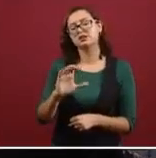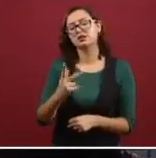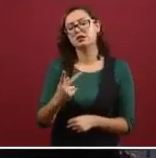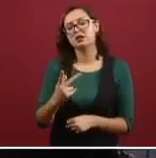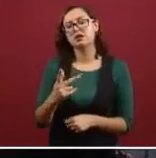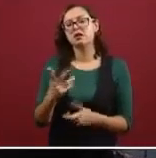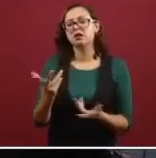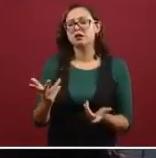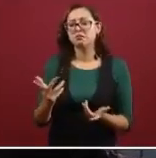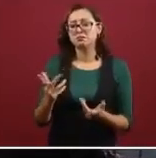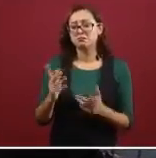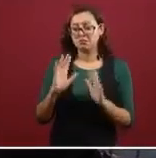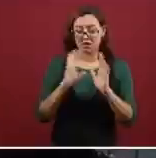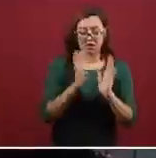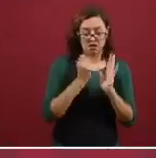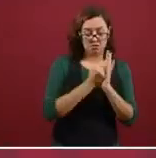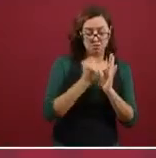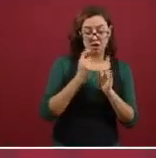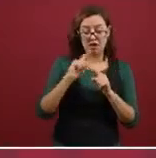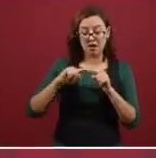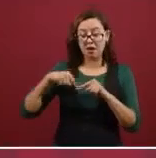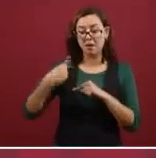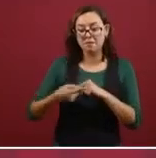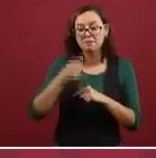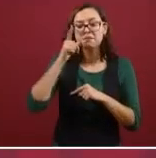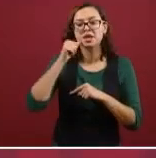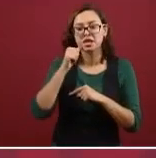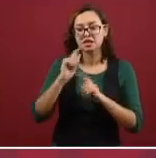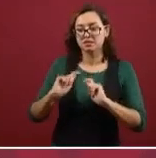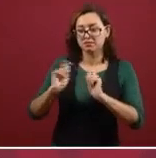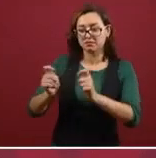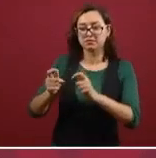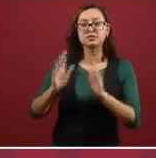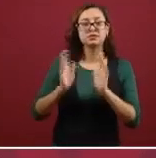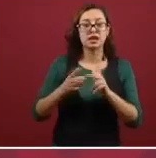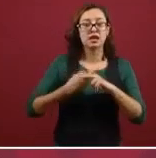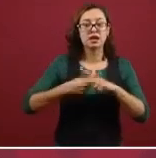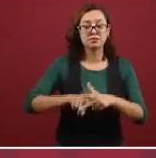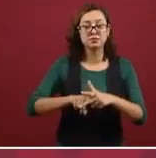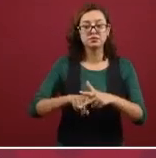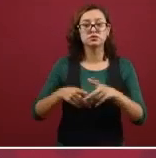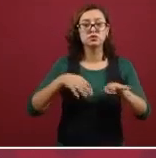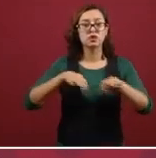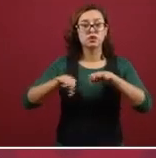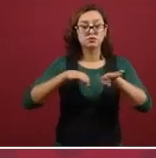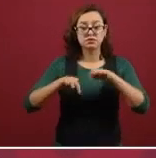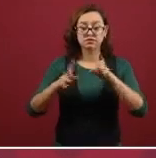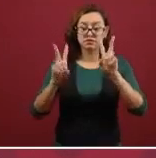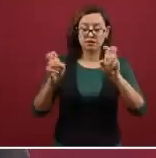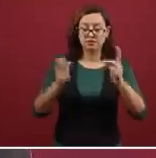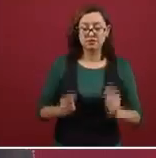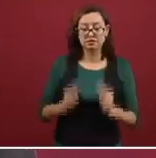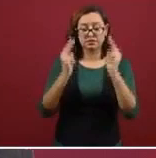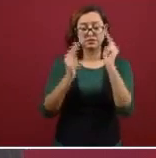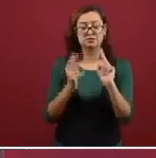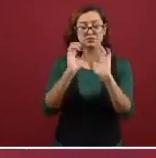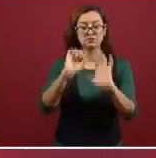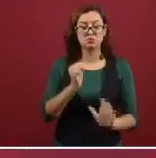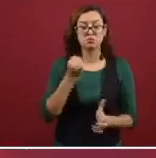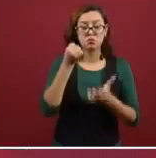al día siguiente de que fue nombrado, y precisamente para este tema del plan de negocios y del presupuesto de